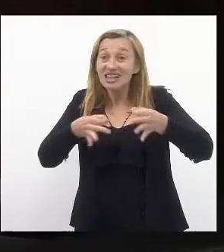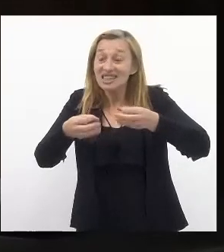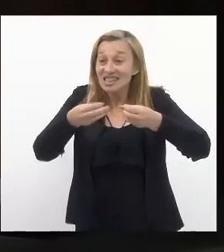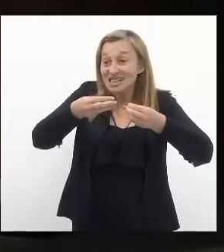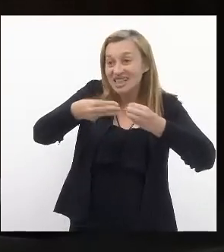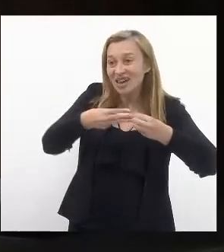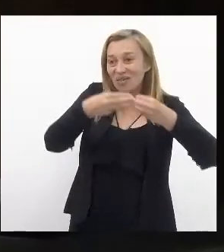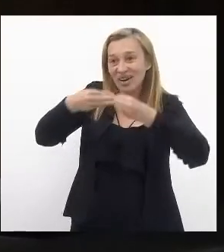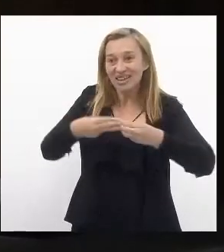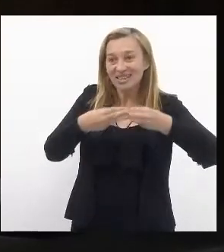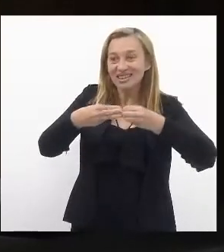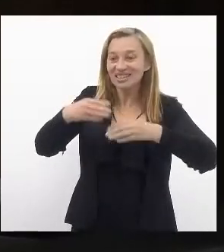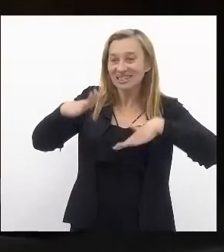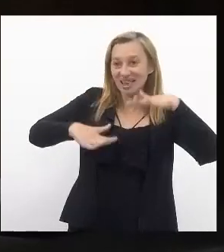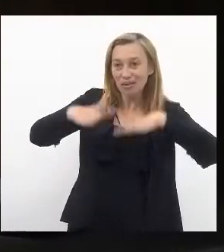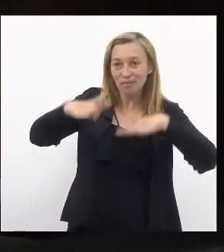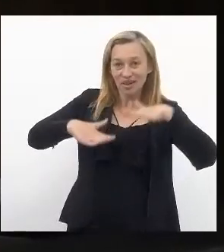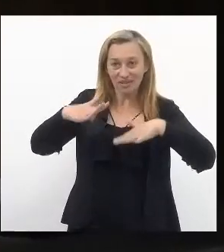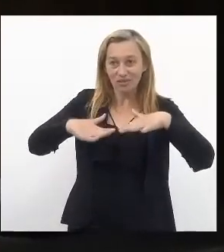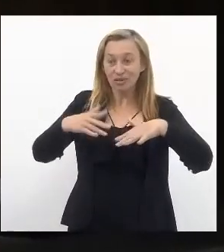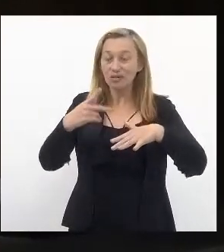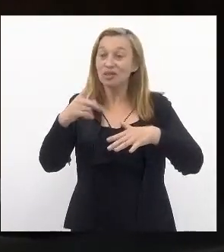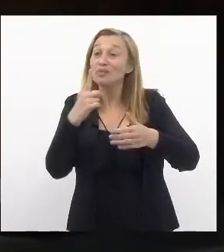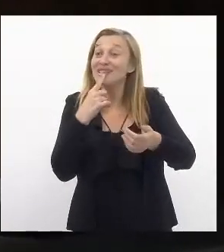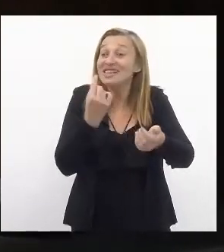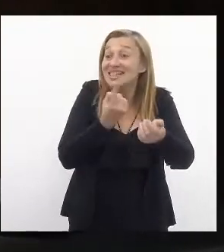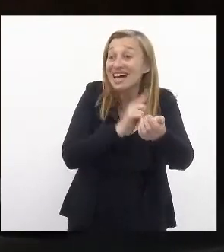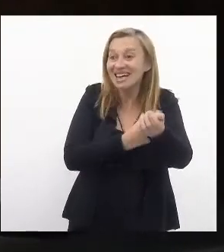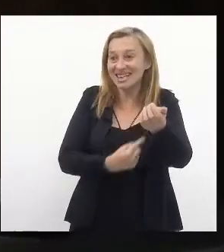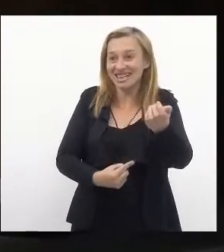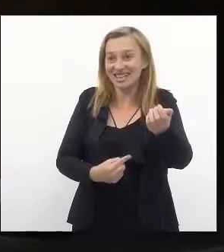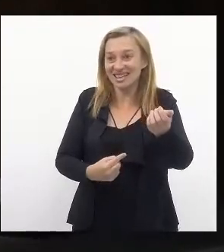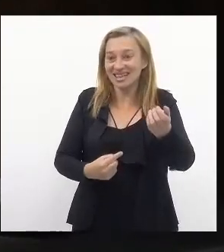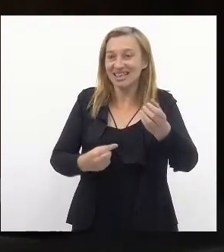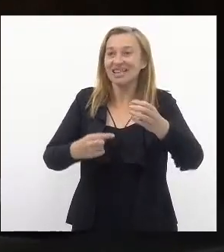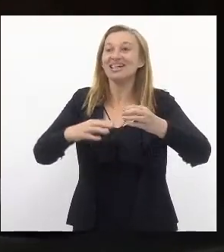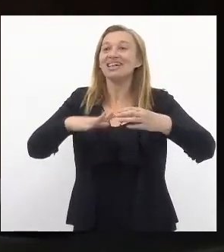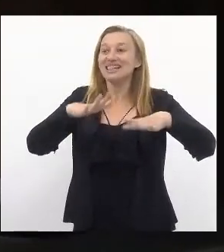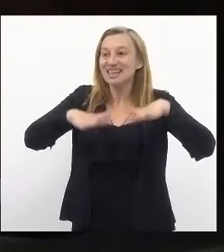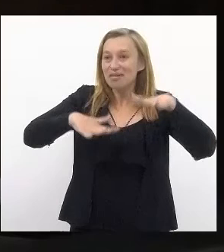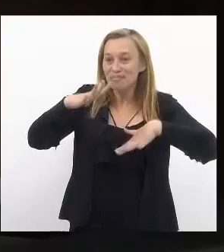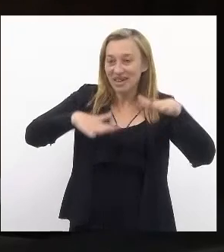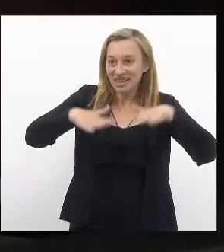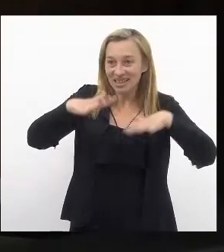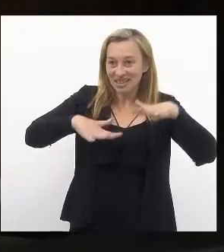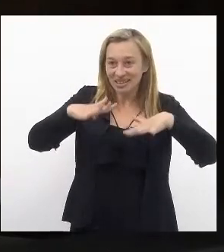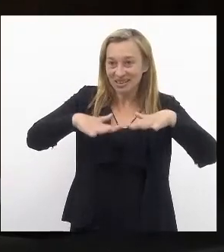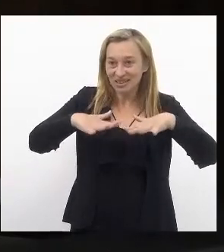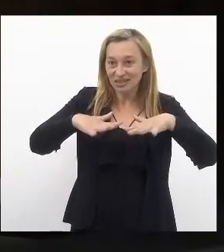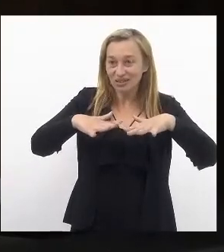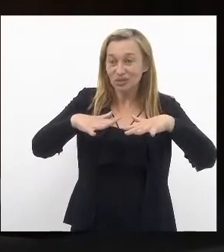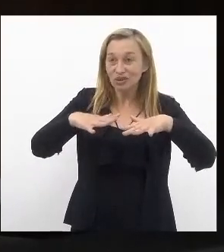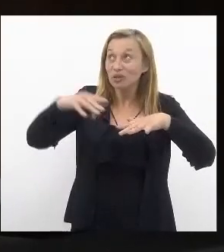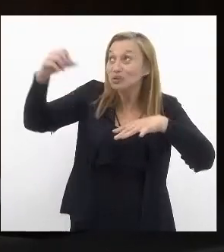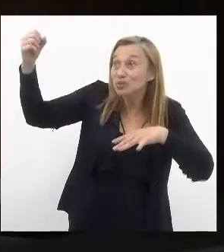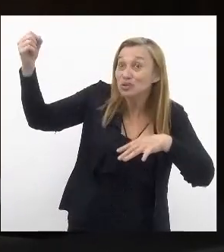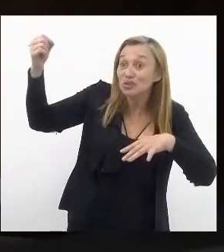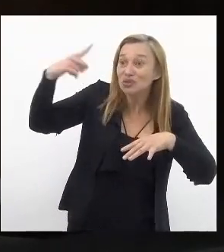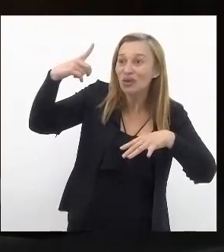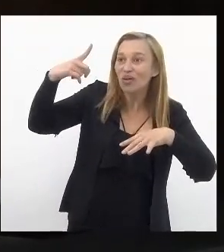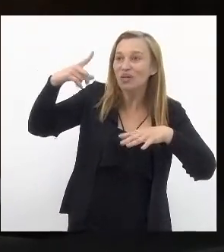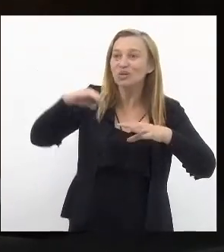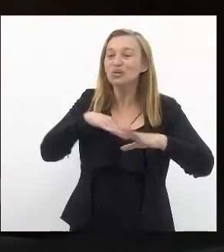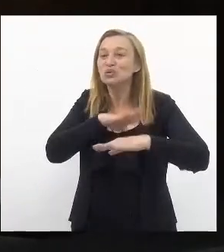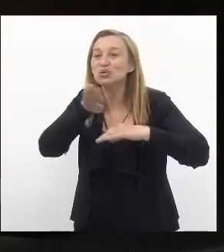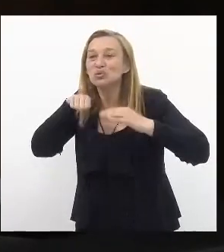dependen del oxígeno, el oxígeno depende del árbol, el árbol depende del sol, todo depende